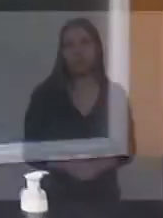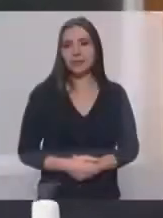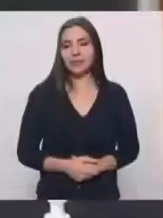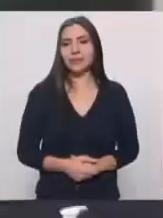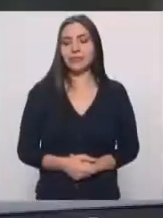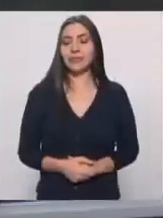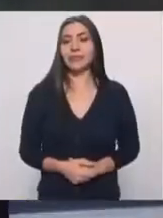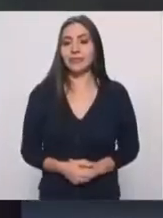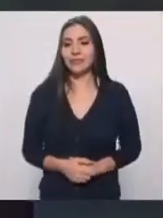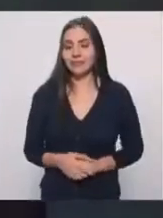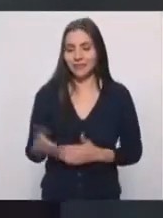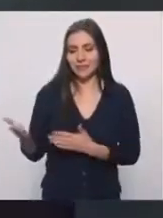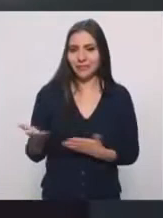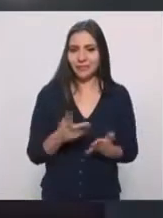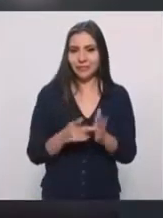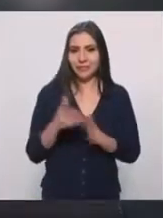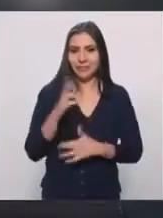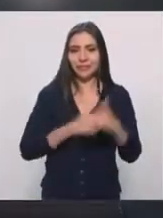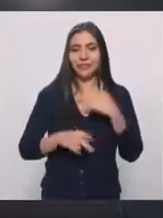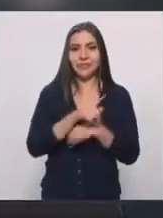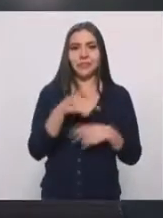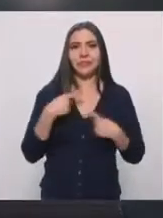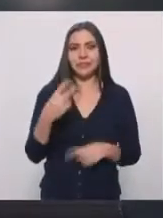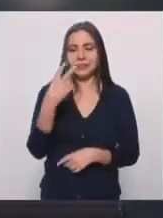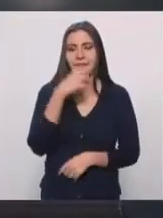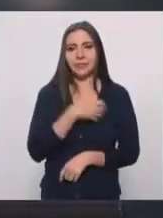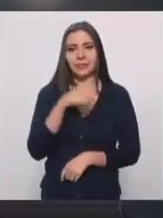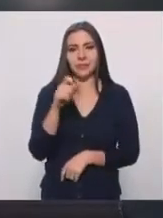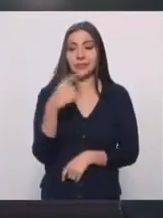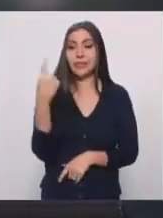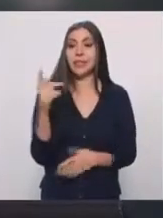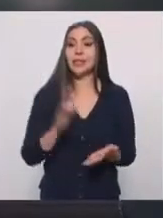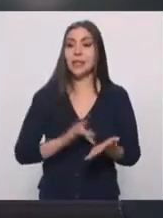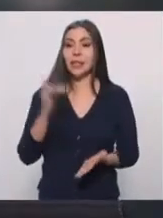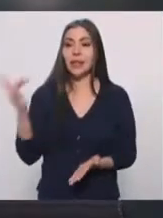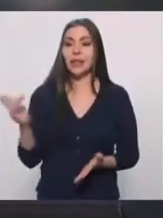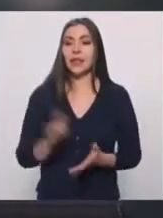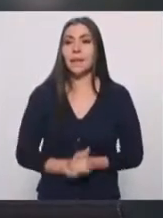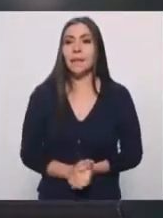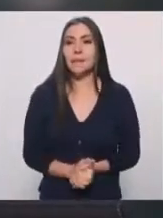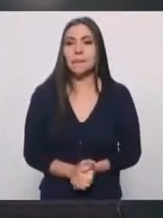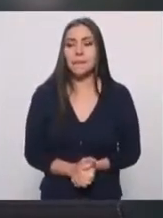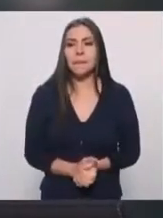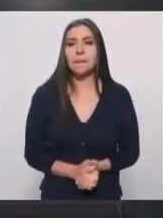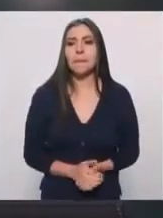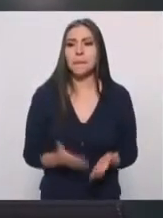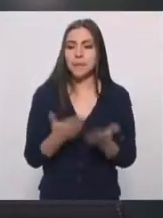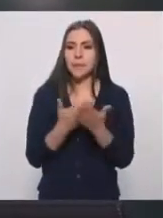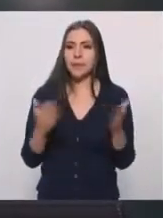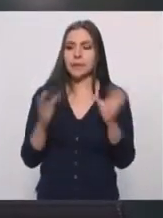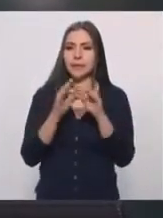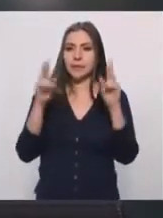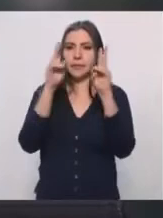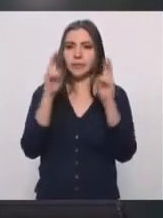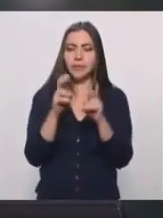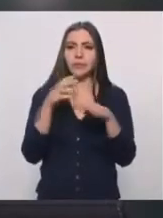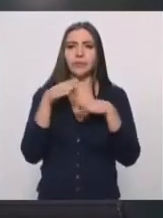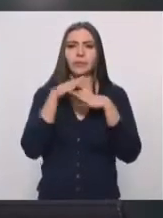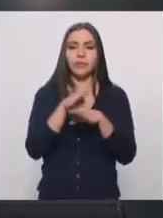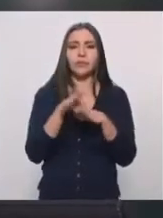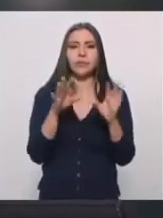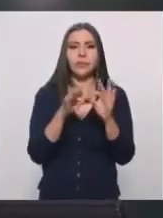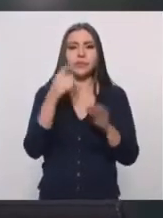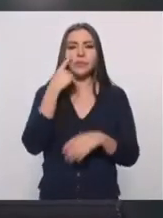Bienvenidos de regreso a En Casa, gracias a los que permanecen en la señal de Capital 21. Vamos a nuestra sección Verte Crecer. Muchas veces